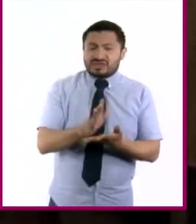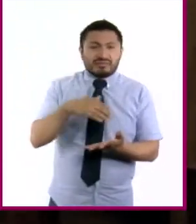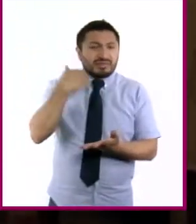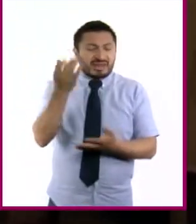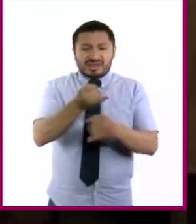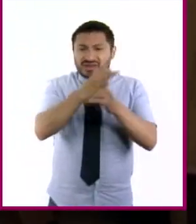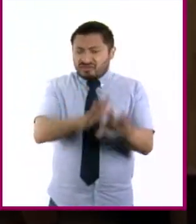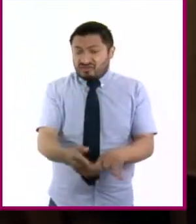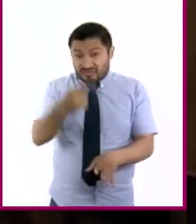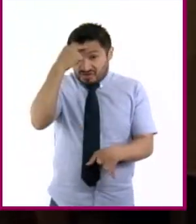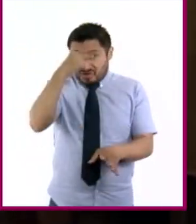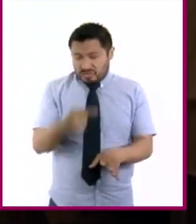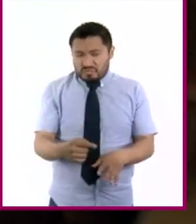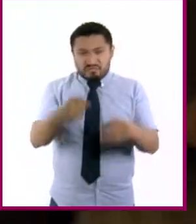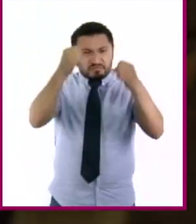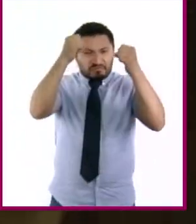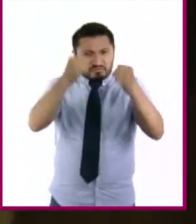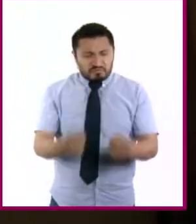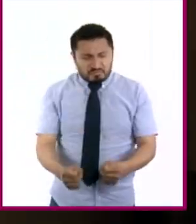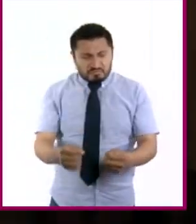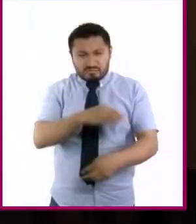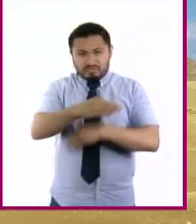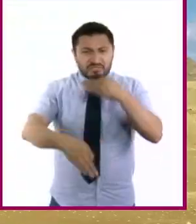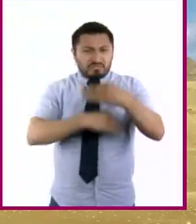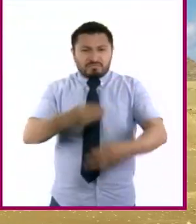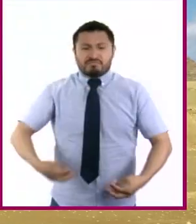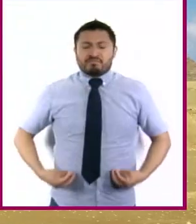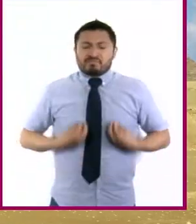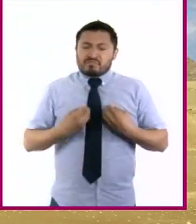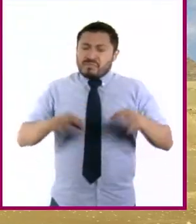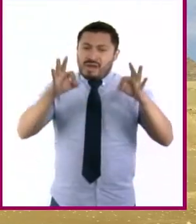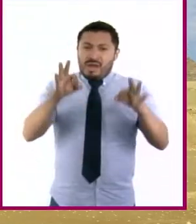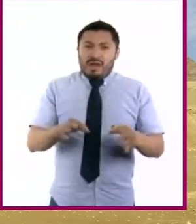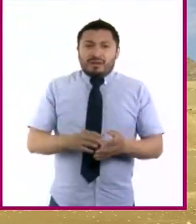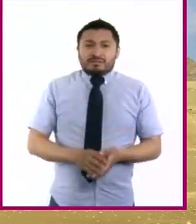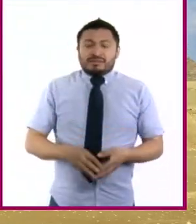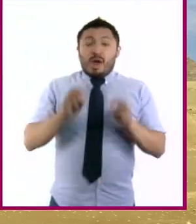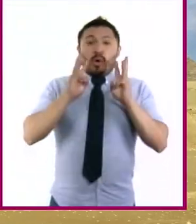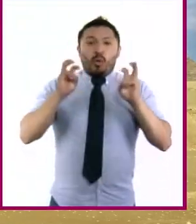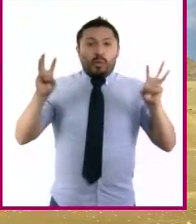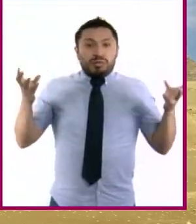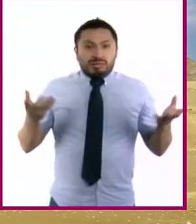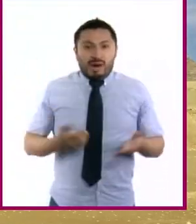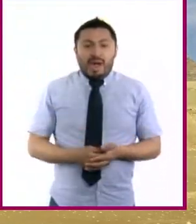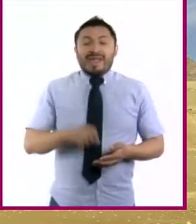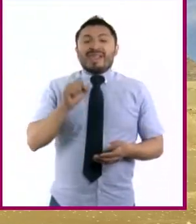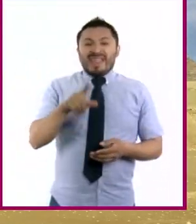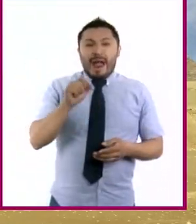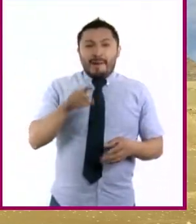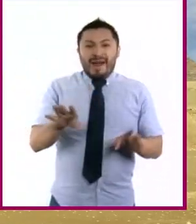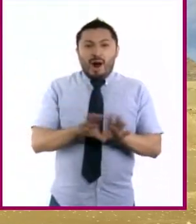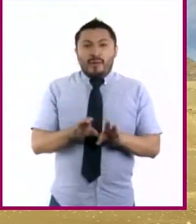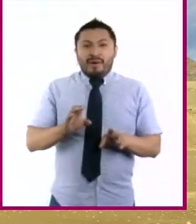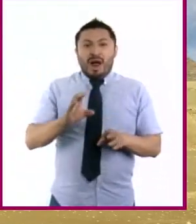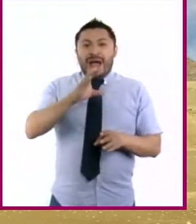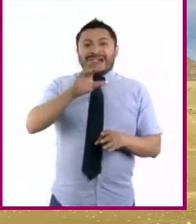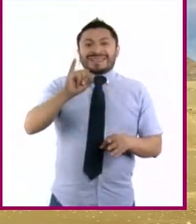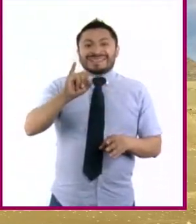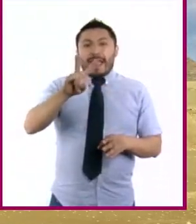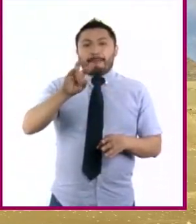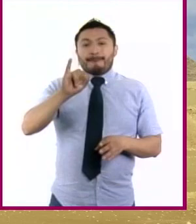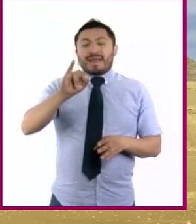información para asegurar la supervivencia básica. ¡Qué increíble! Además, en civilizaciones